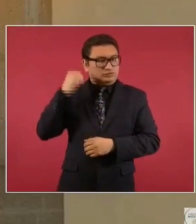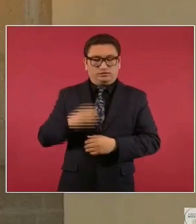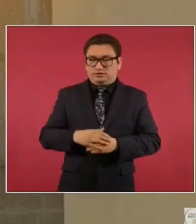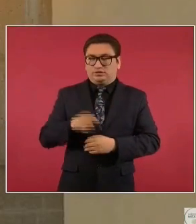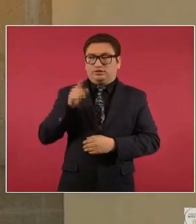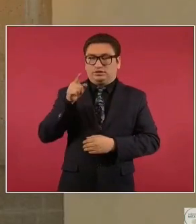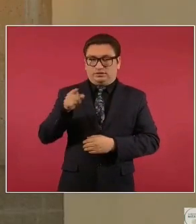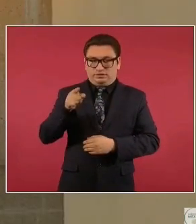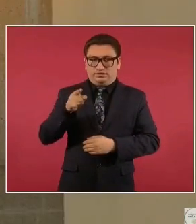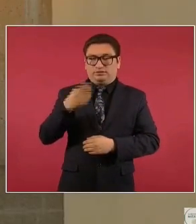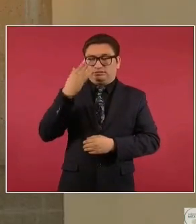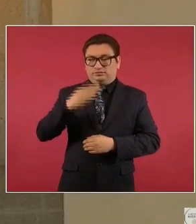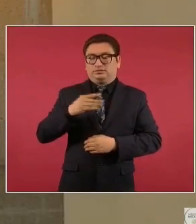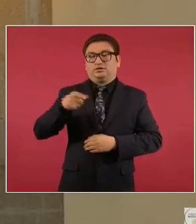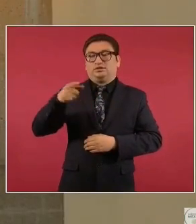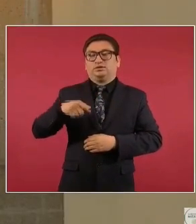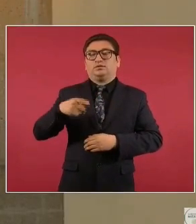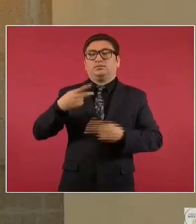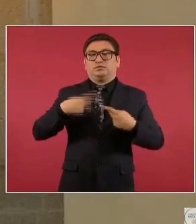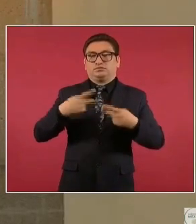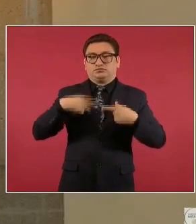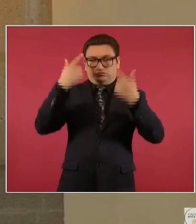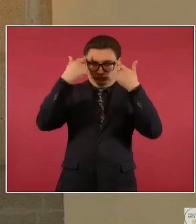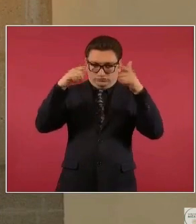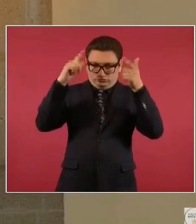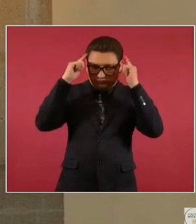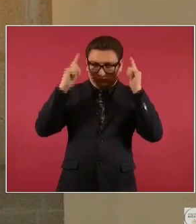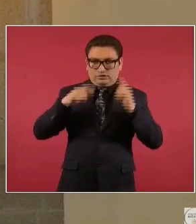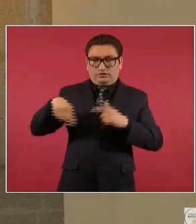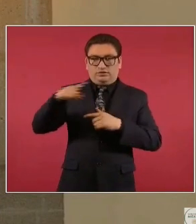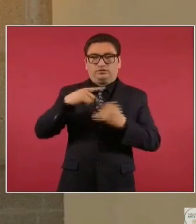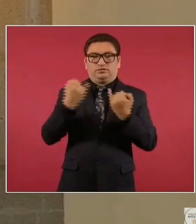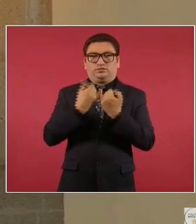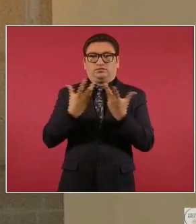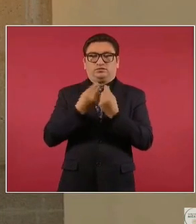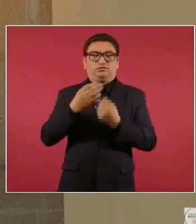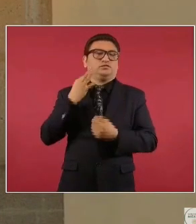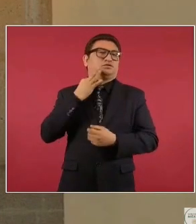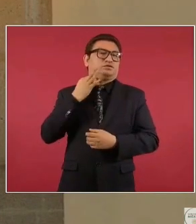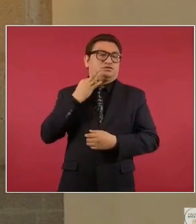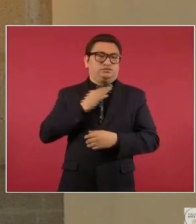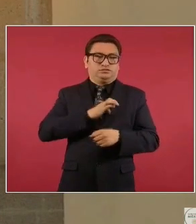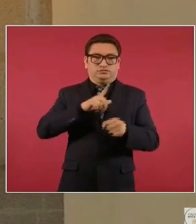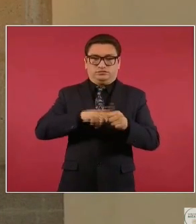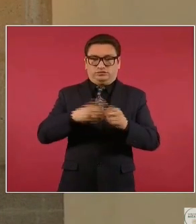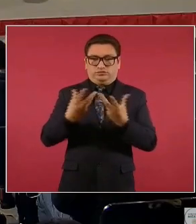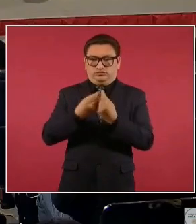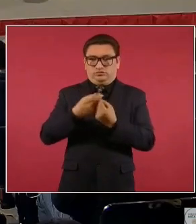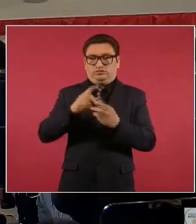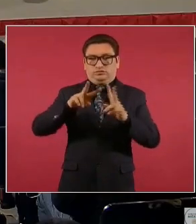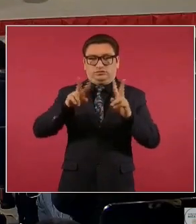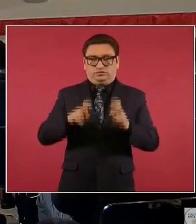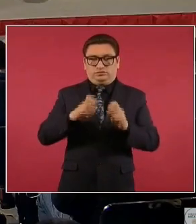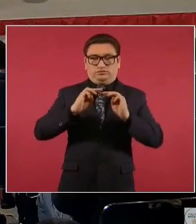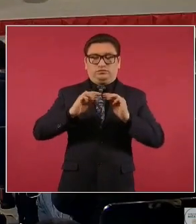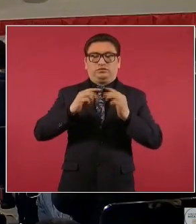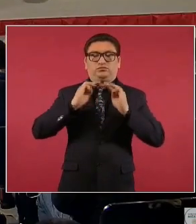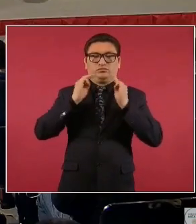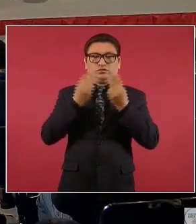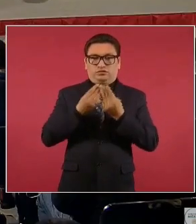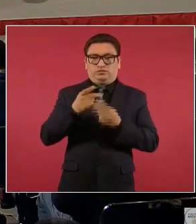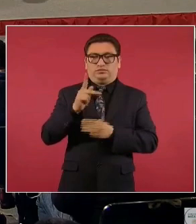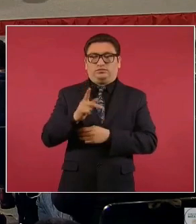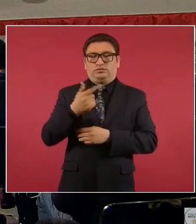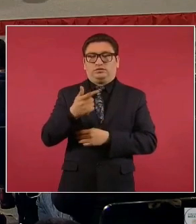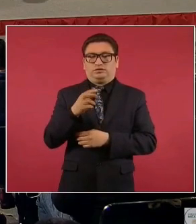ejecutada por elementos de la secretaría de la Marina en coordinación con la fiscalía especializada en materia delincuencia organizada de